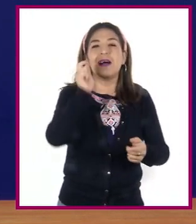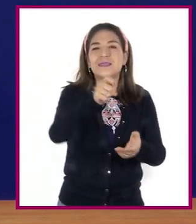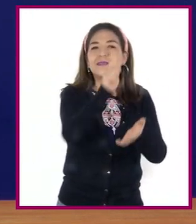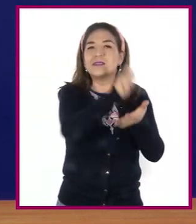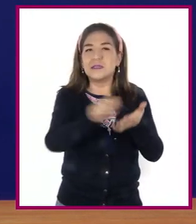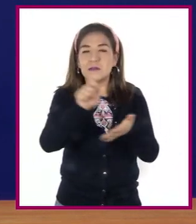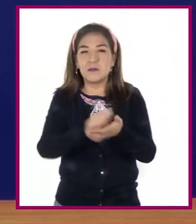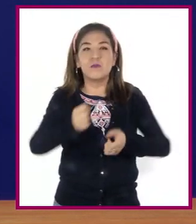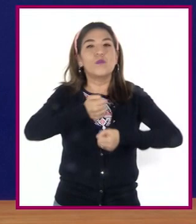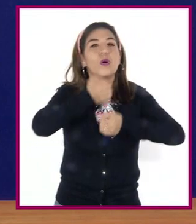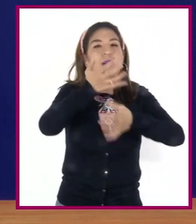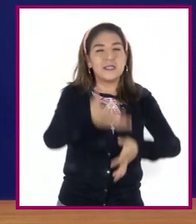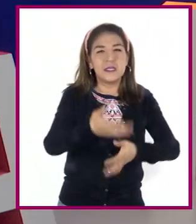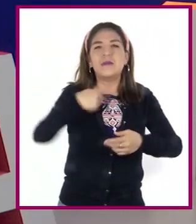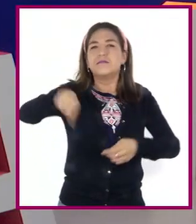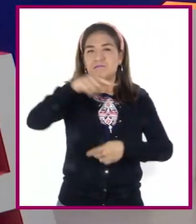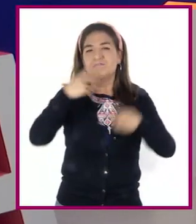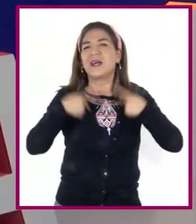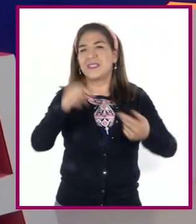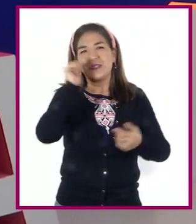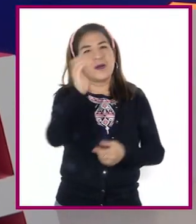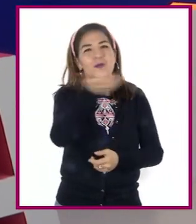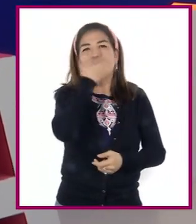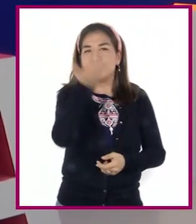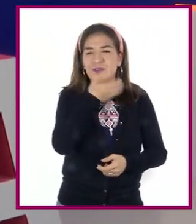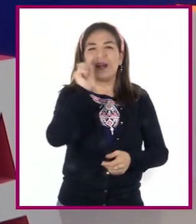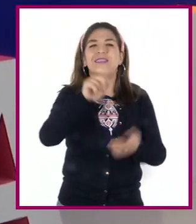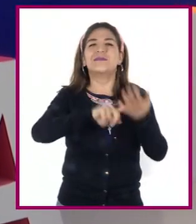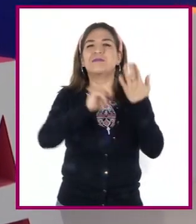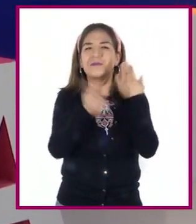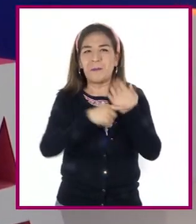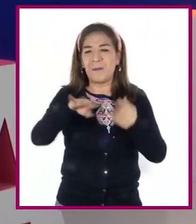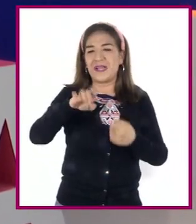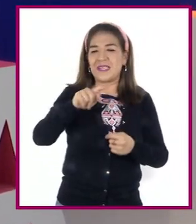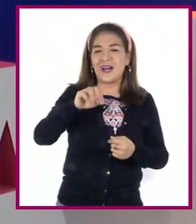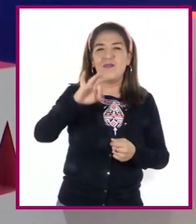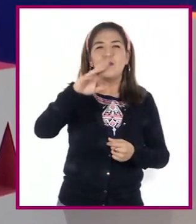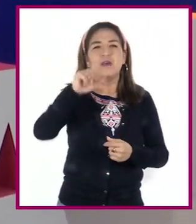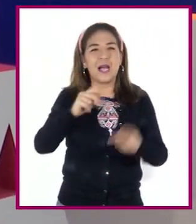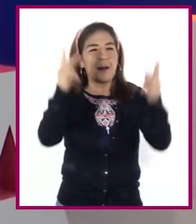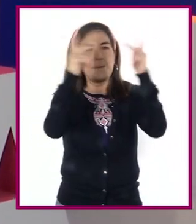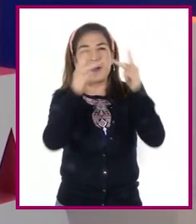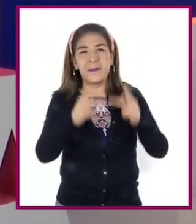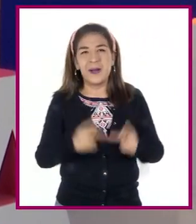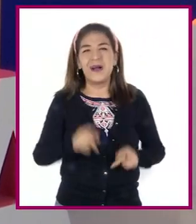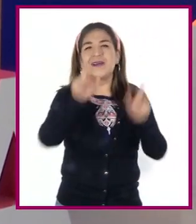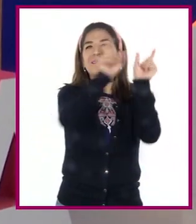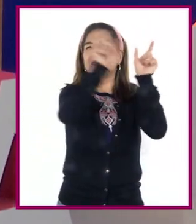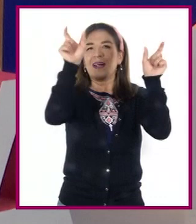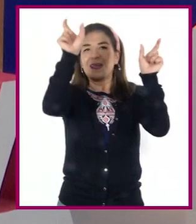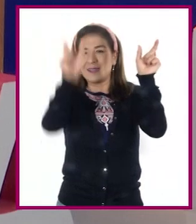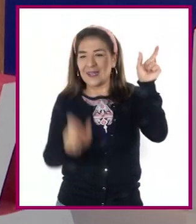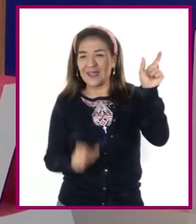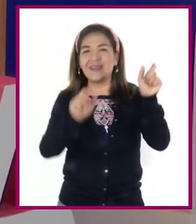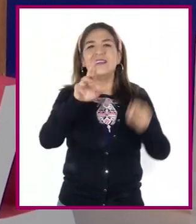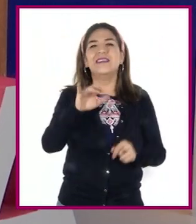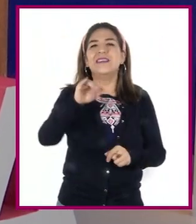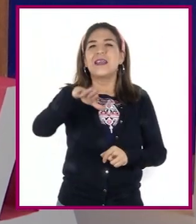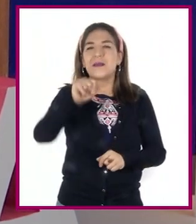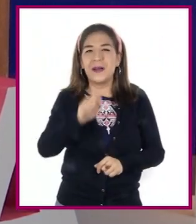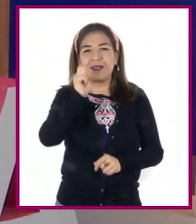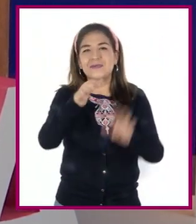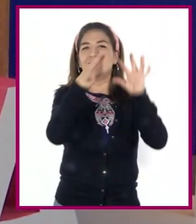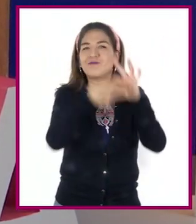los hablantes estamos constantemente produciendo metáforas, comparaciones, rimas y todo tipo de textos poéticos en nuestra